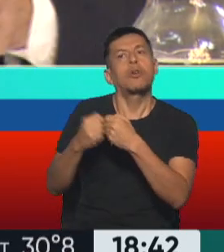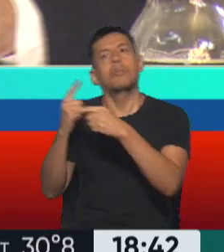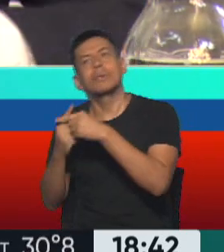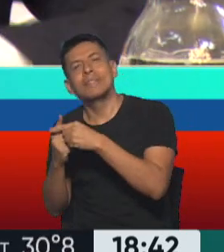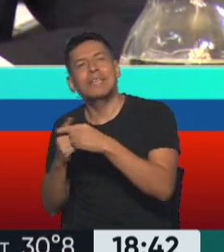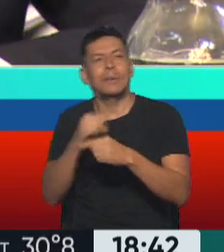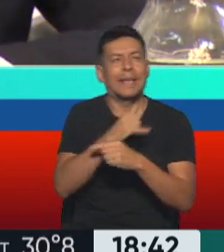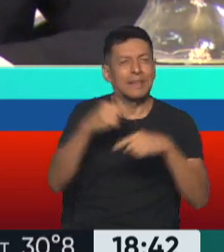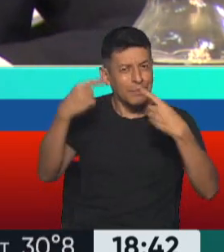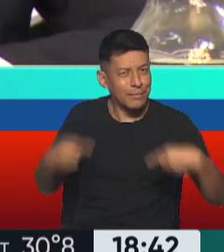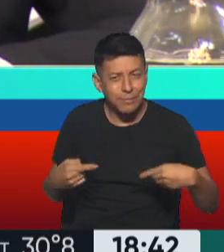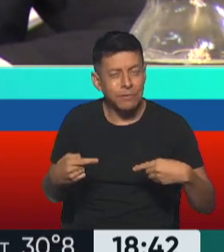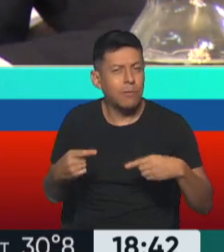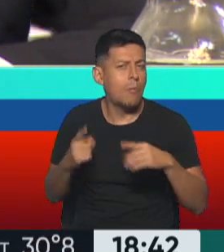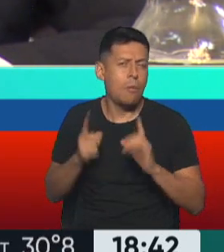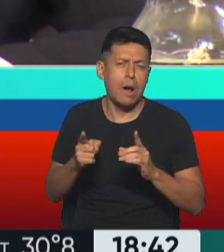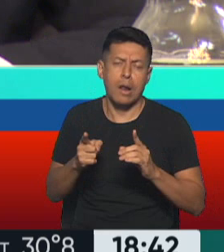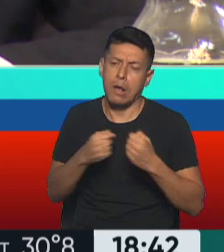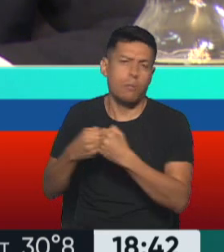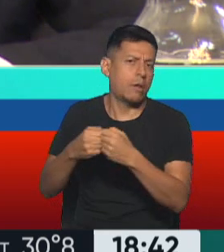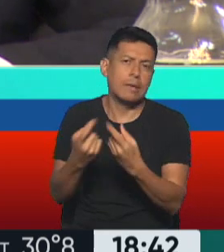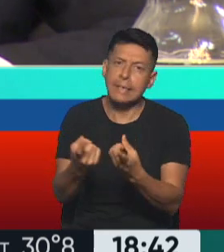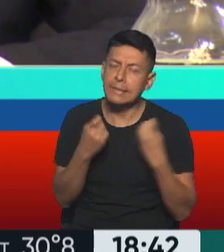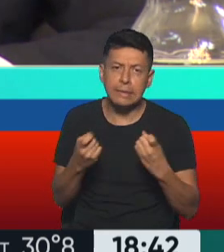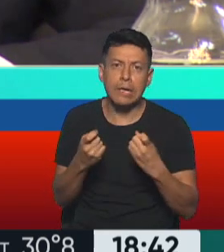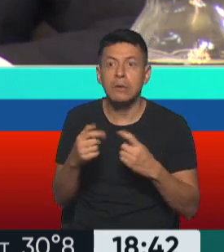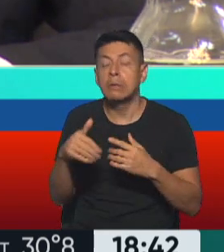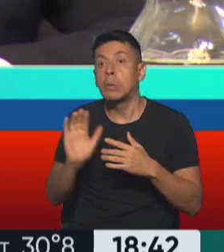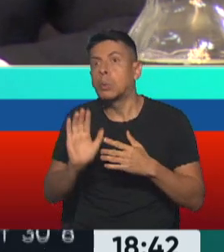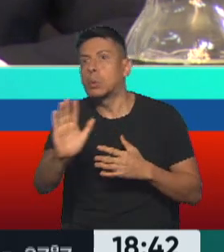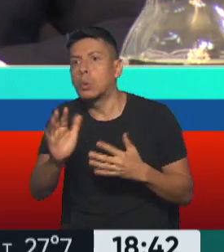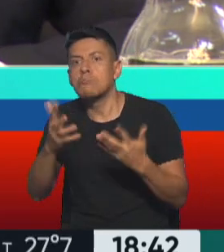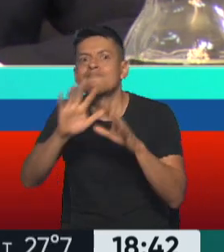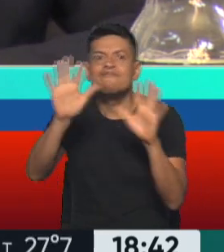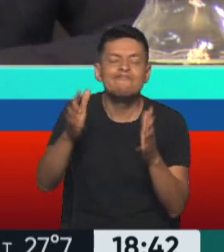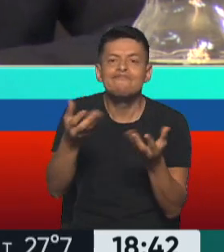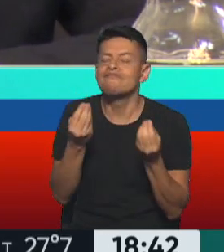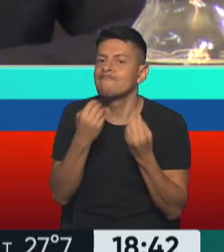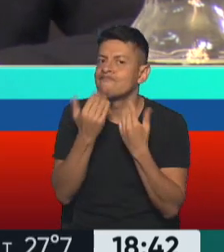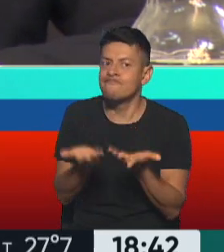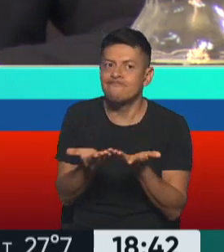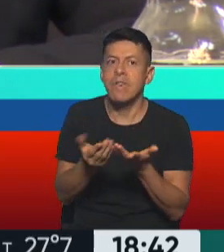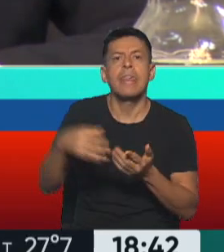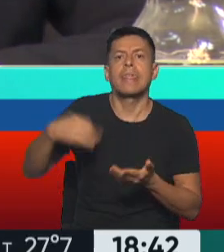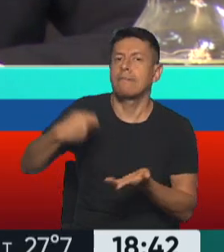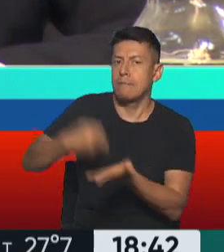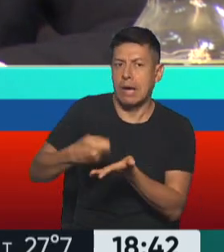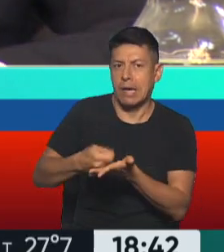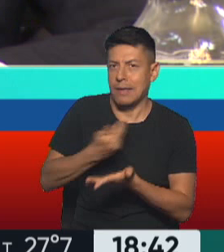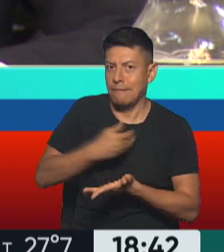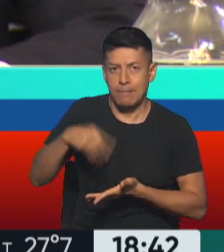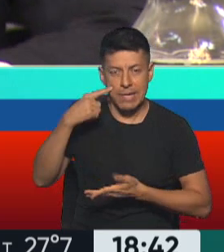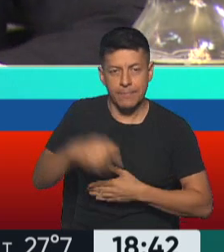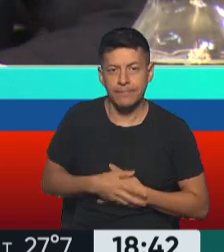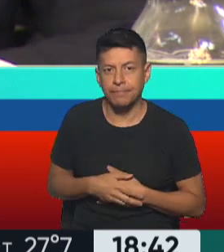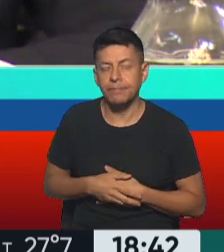caer en ese escenario desconocido, poco alumbrado, que es justamente la cesación de pagos con este organismo multilateral y